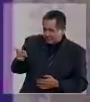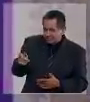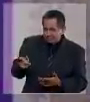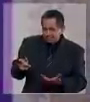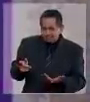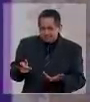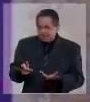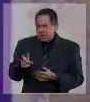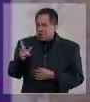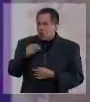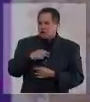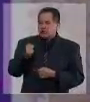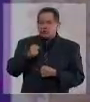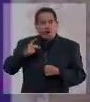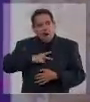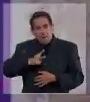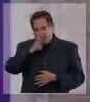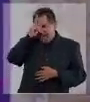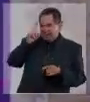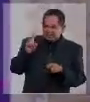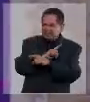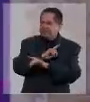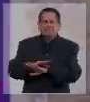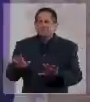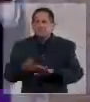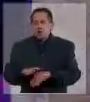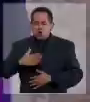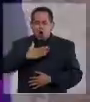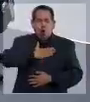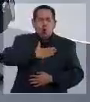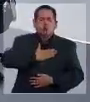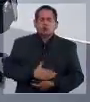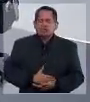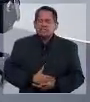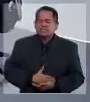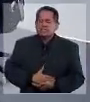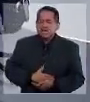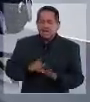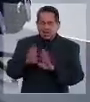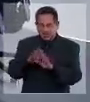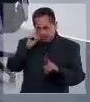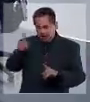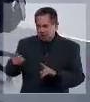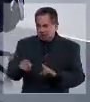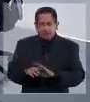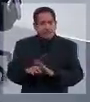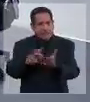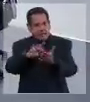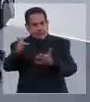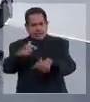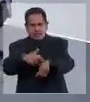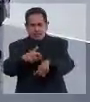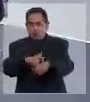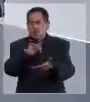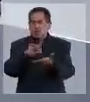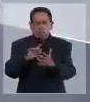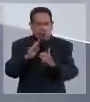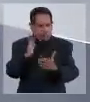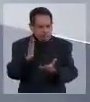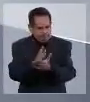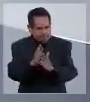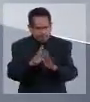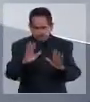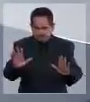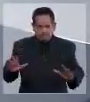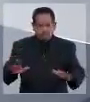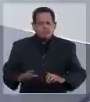Yo no es mi fuerte la venganza. Justicia, no venganza. Le ofreciste impunidad. Ni a ti. Gracias, ahora te voy sí. a meter tiempo, a la cárcel. Tiempo, ofreciste impunidad. Tiempo, candidato López